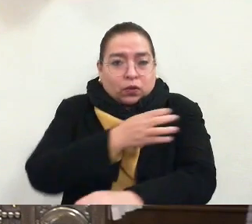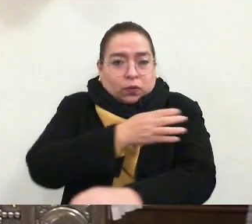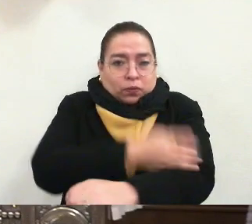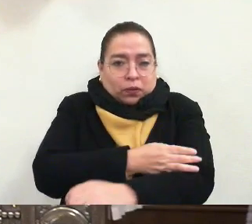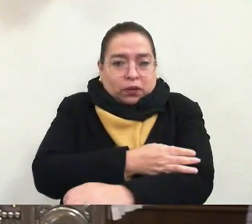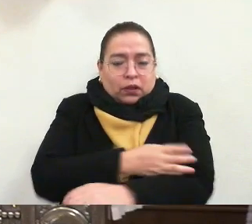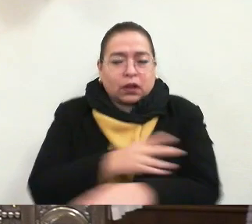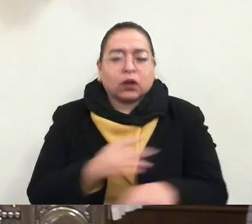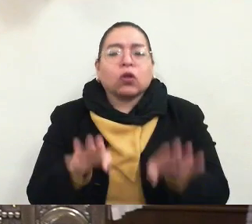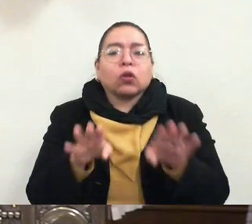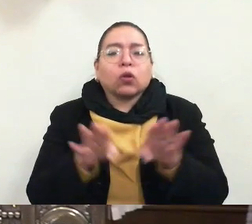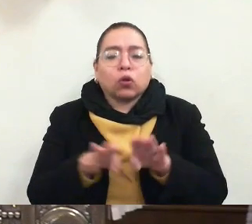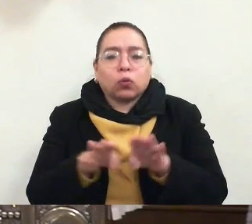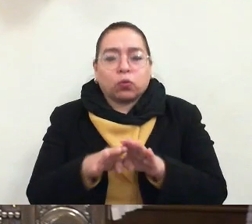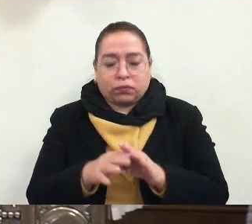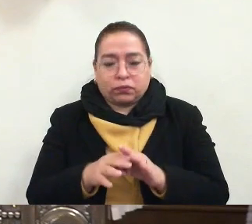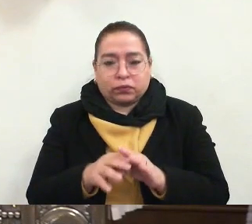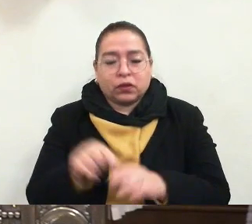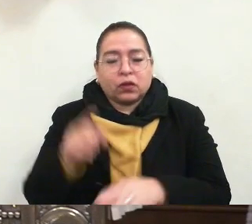hablándonos